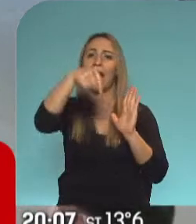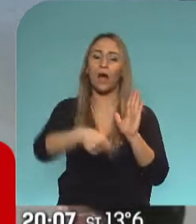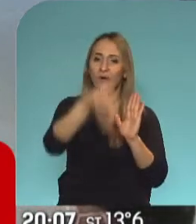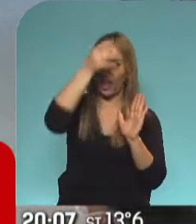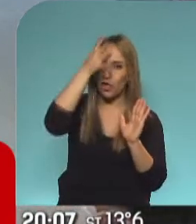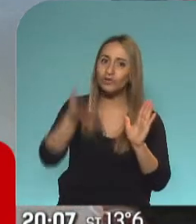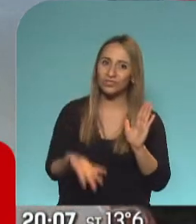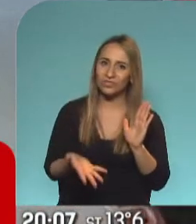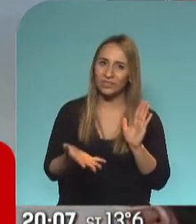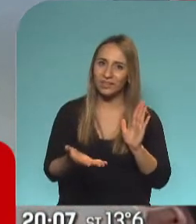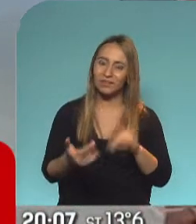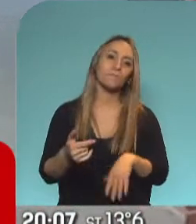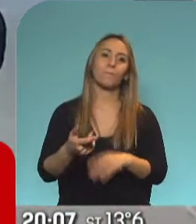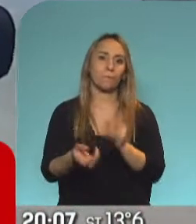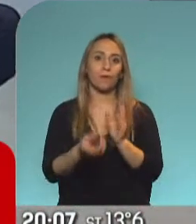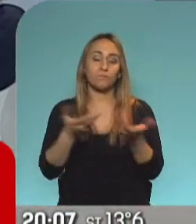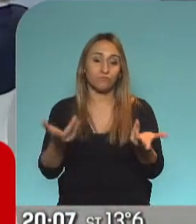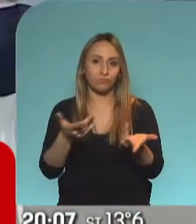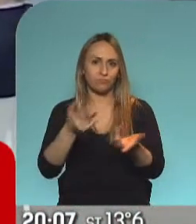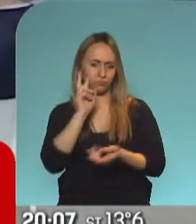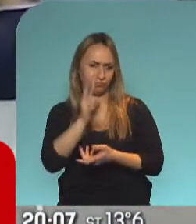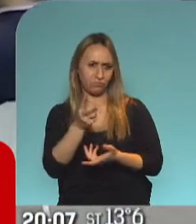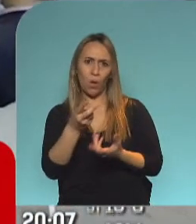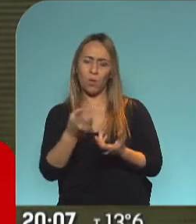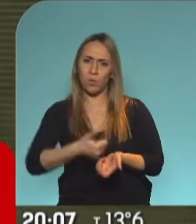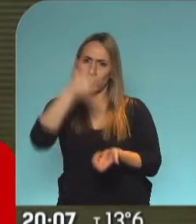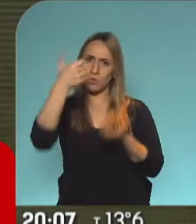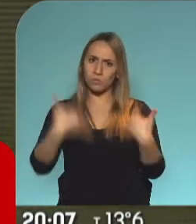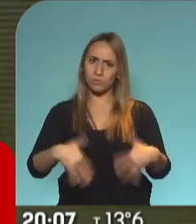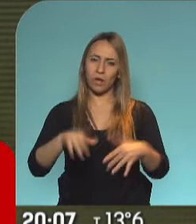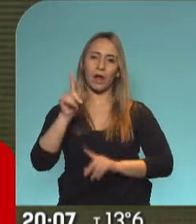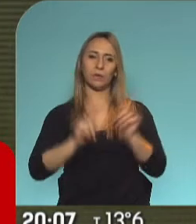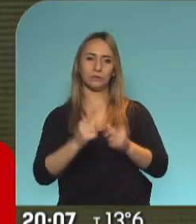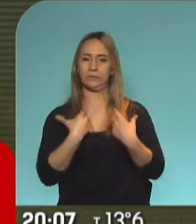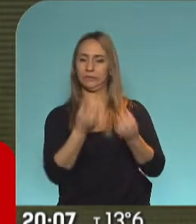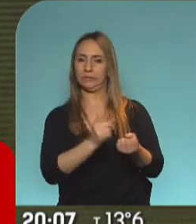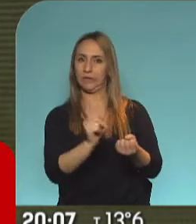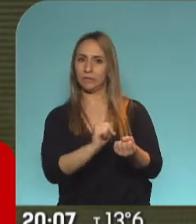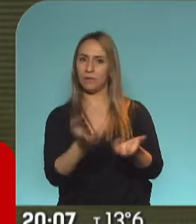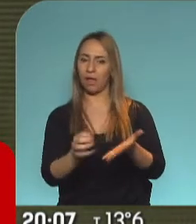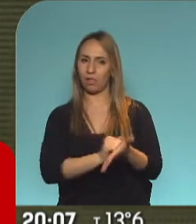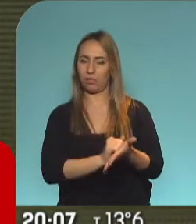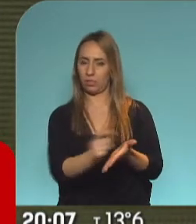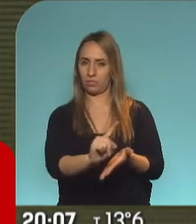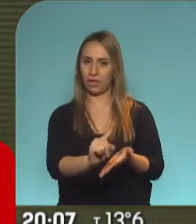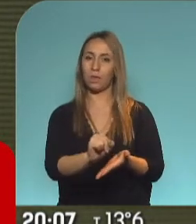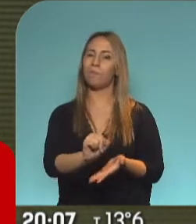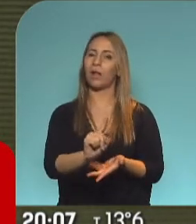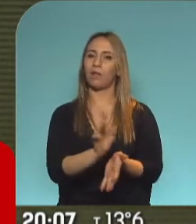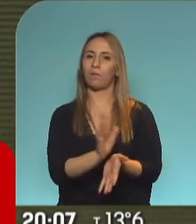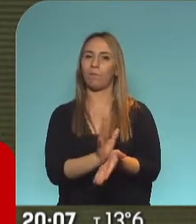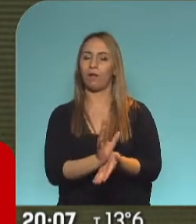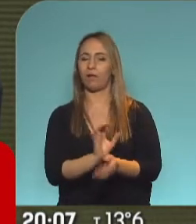Y efectivamente fue tan exitoso que no se animaron a borrarlo de la escena, pero lo